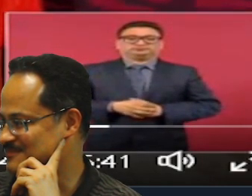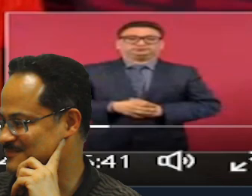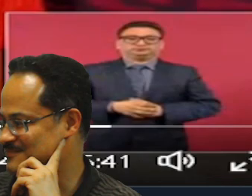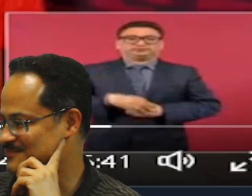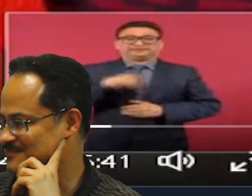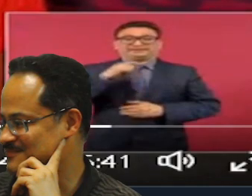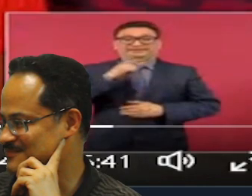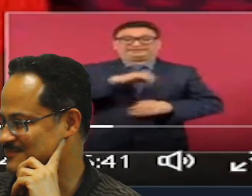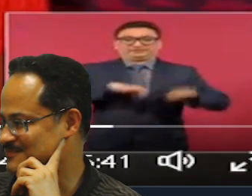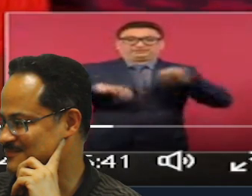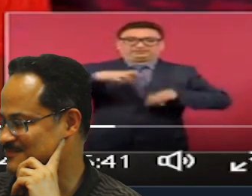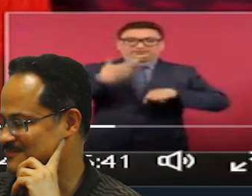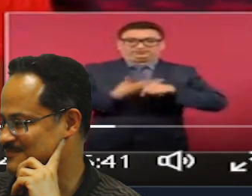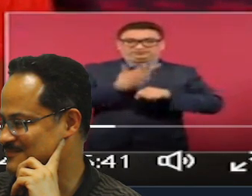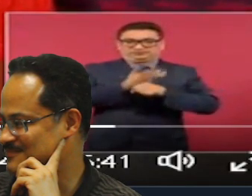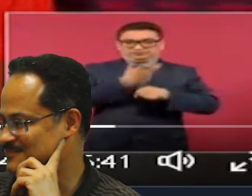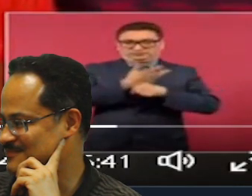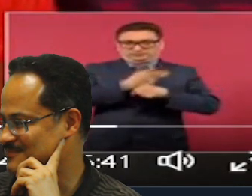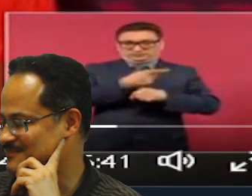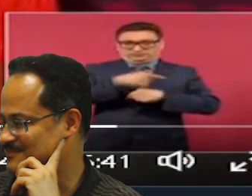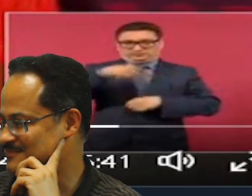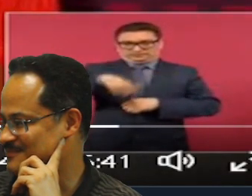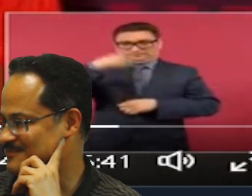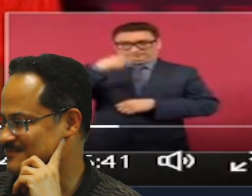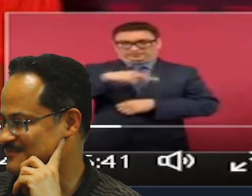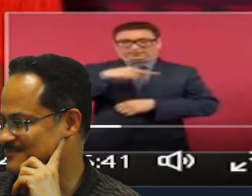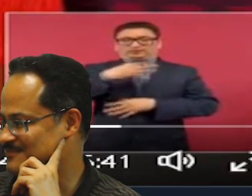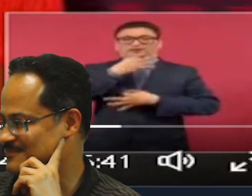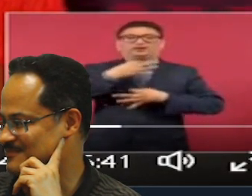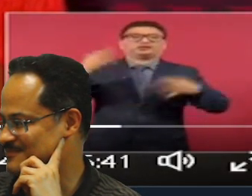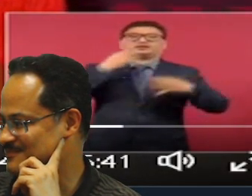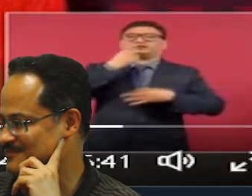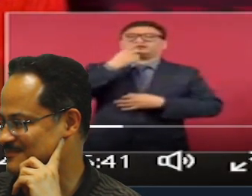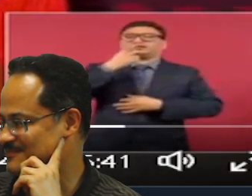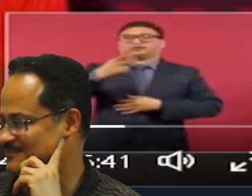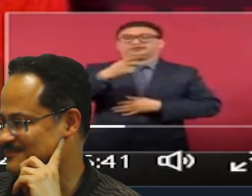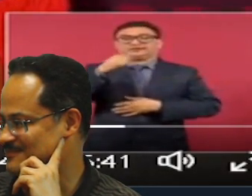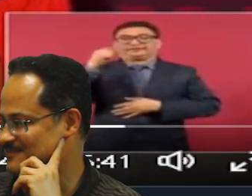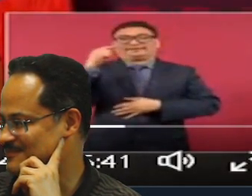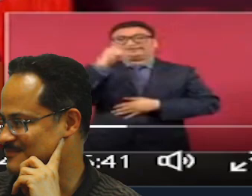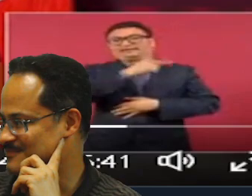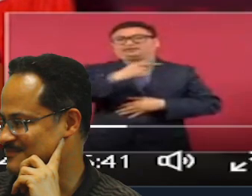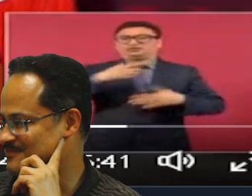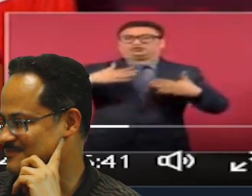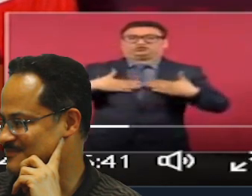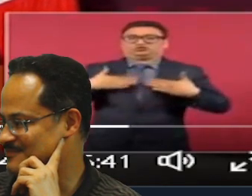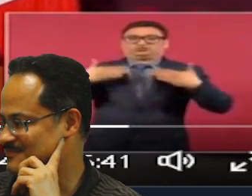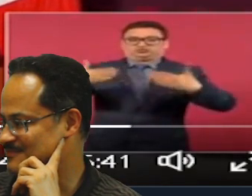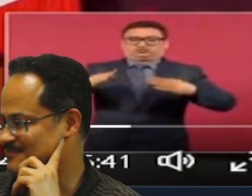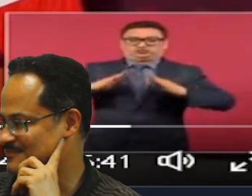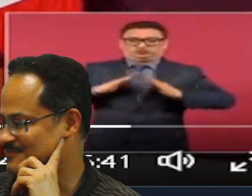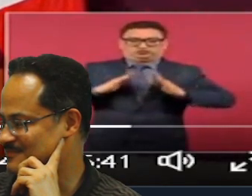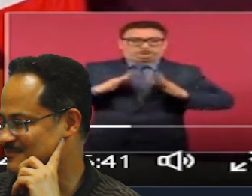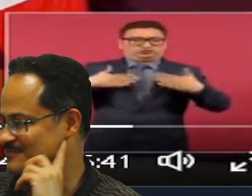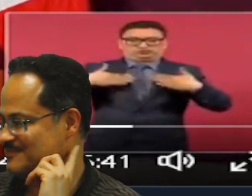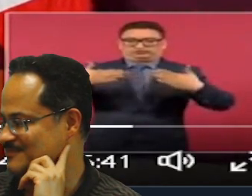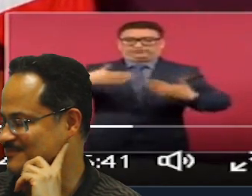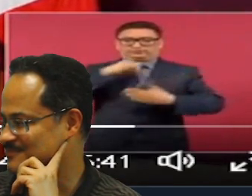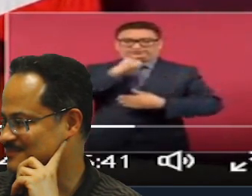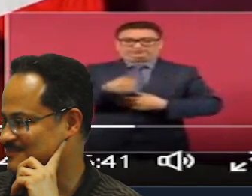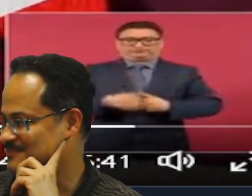declaró el embajador de Estados Unidos en México de que para ellos no era confiable el ejército